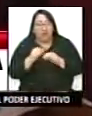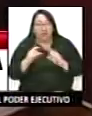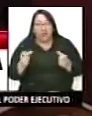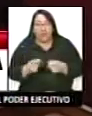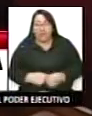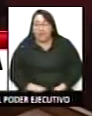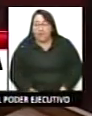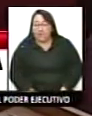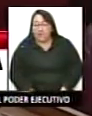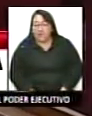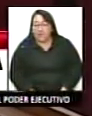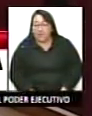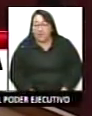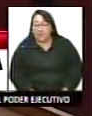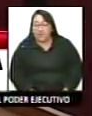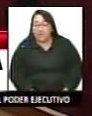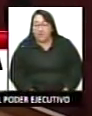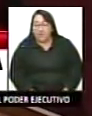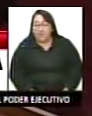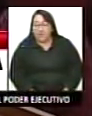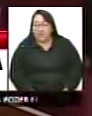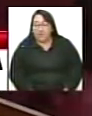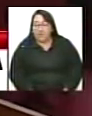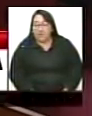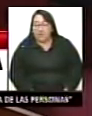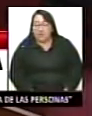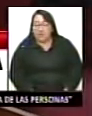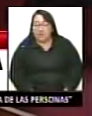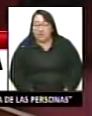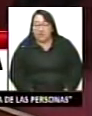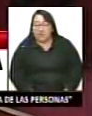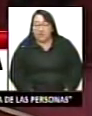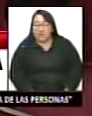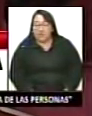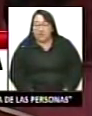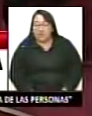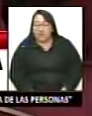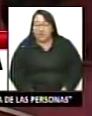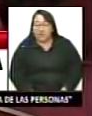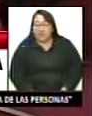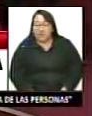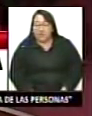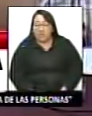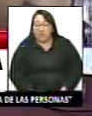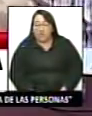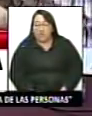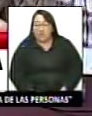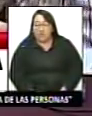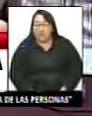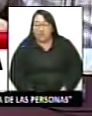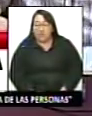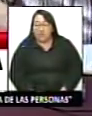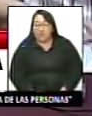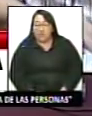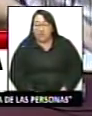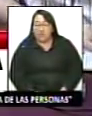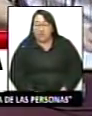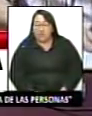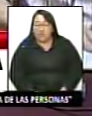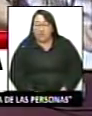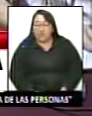comisiones puedan a su vez convocar a otros, ¿no?, que tengan el expertise necesario y